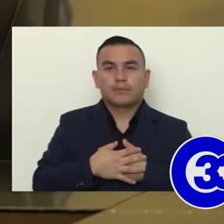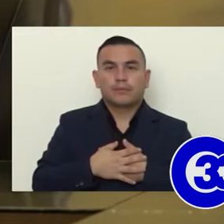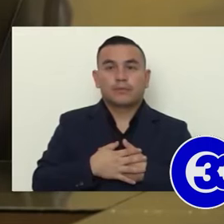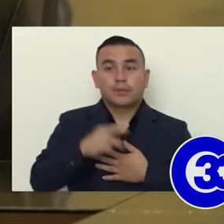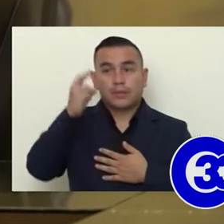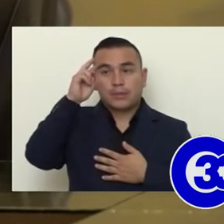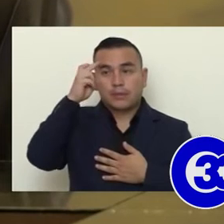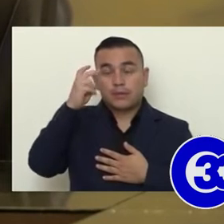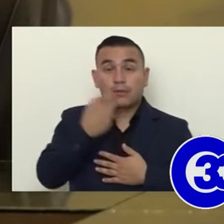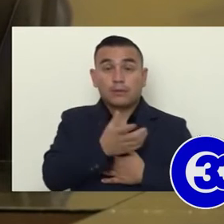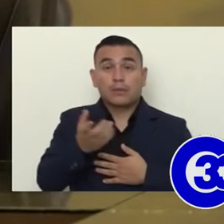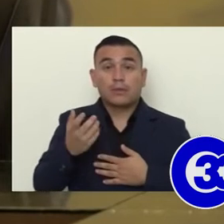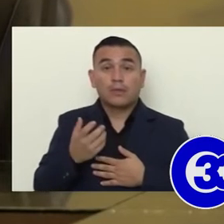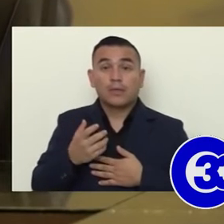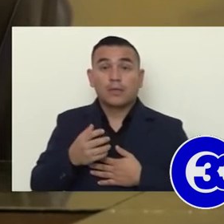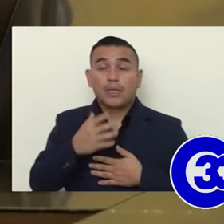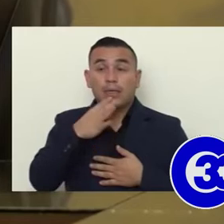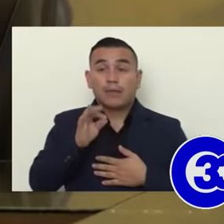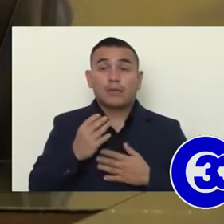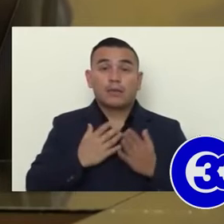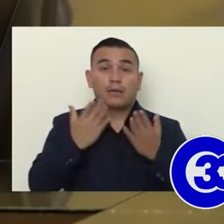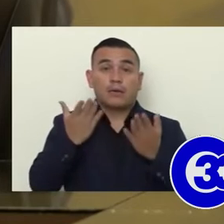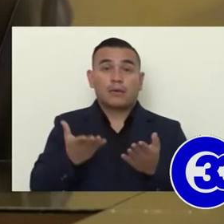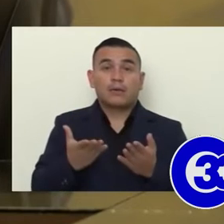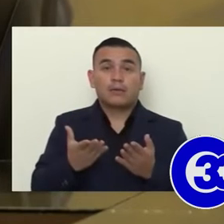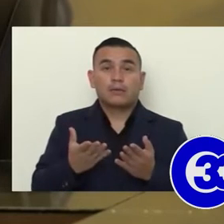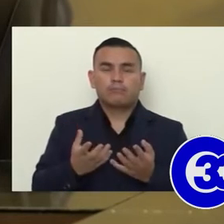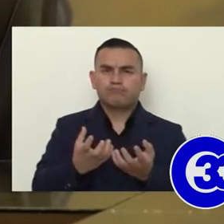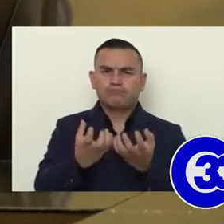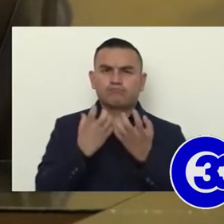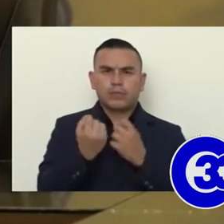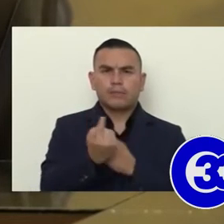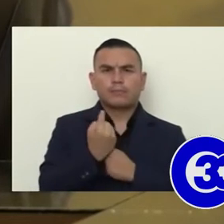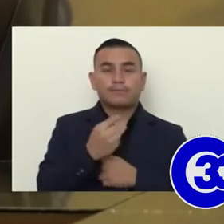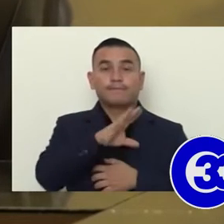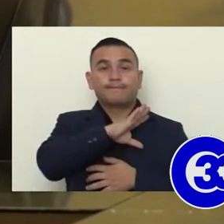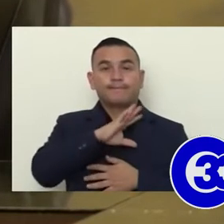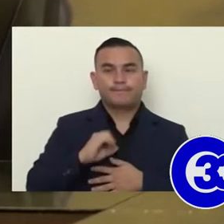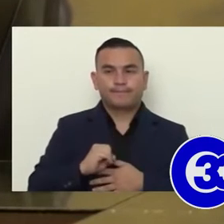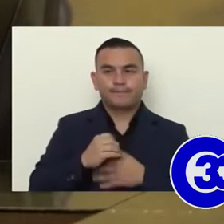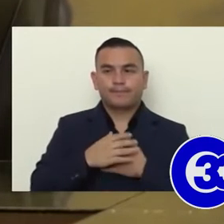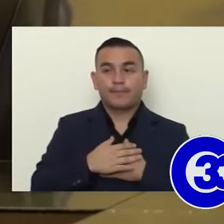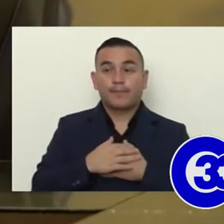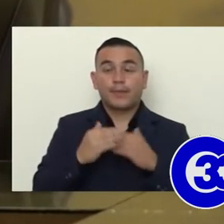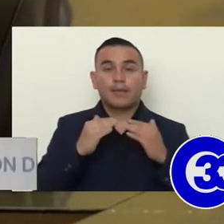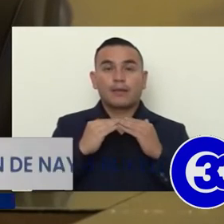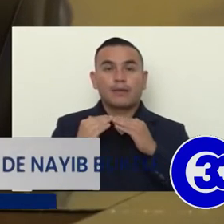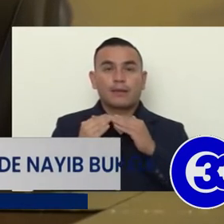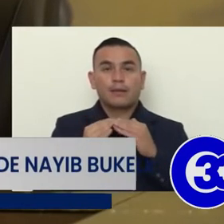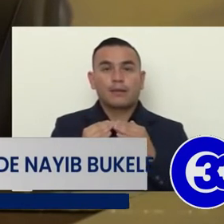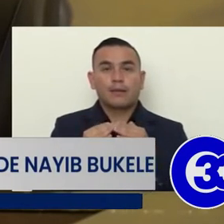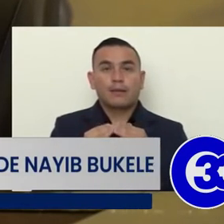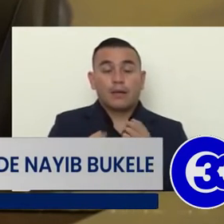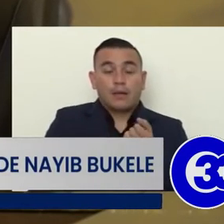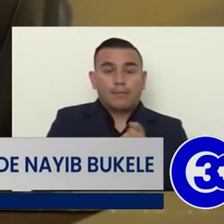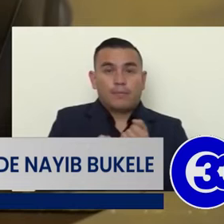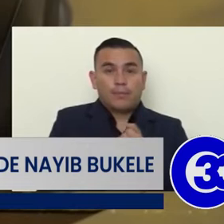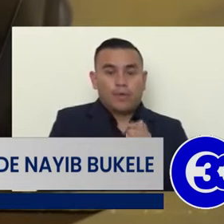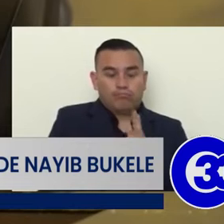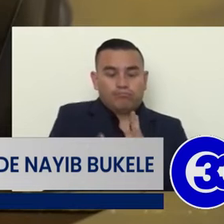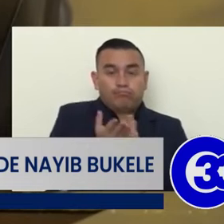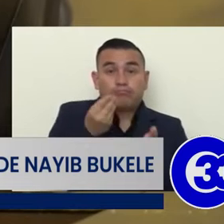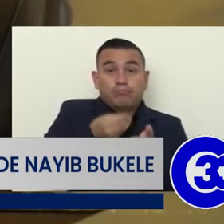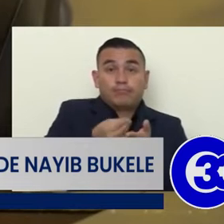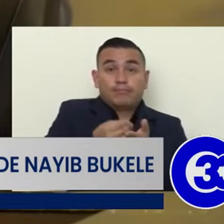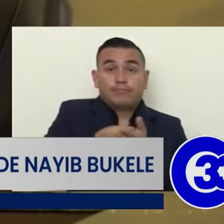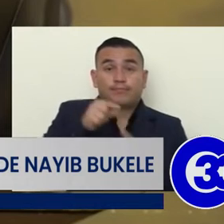arribar a su tercer año de gestión. Ante la pregunta, ¿aprueba o desaprueba el trabajo realizado por el presidente?, el